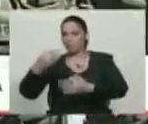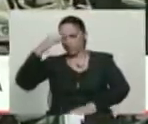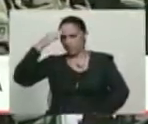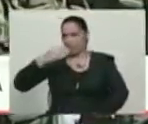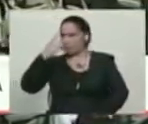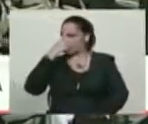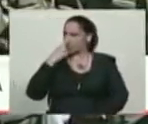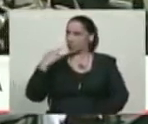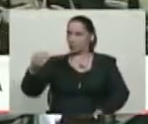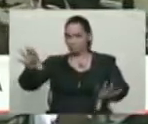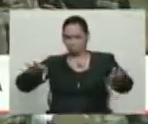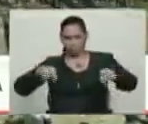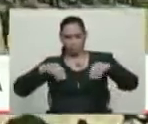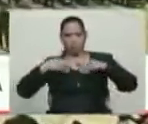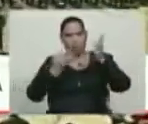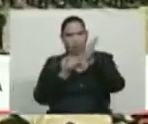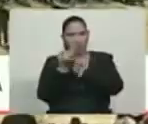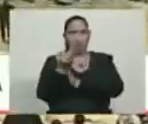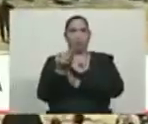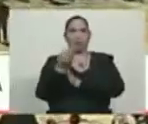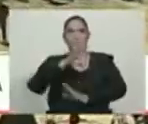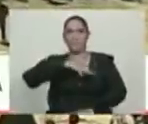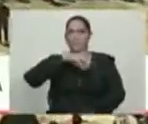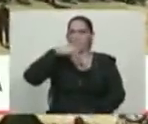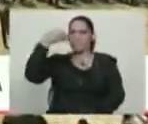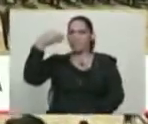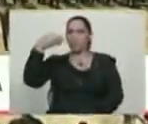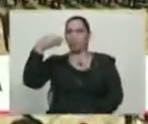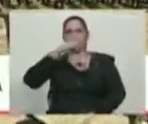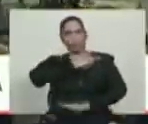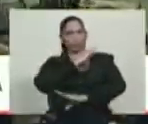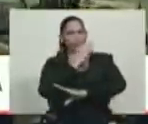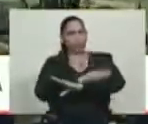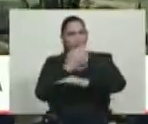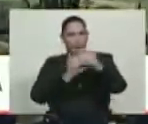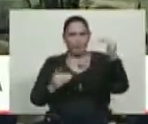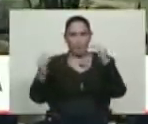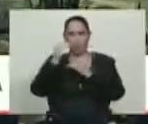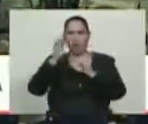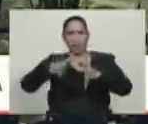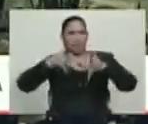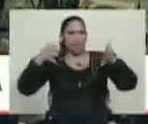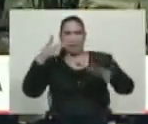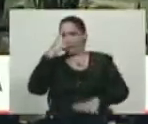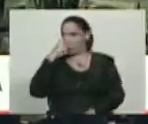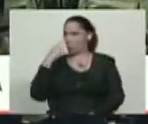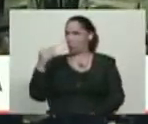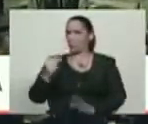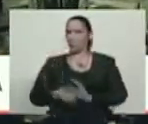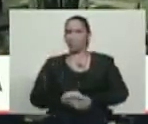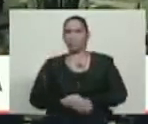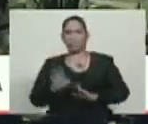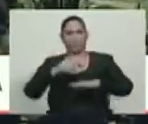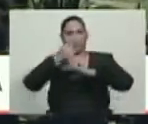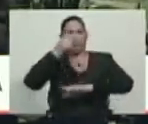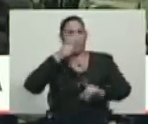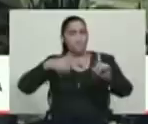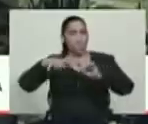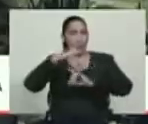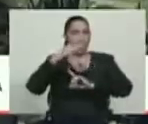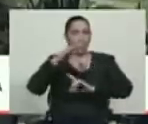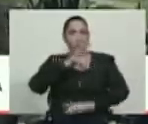que asumen el legado, el espíritu y la fuerza moral de nuestro gran Ezequiel Zamora, general del pueblo